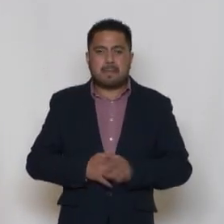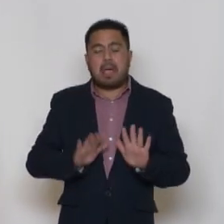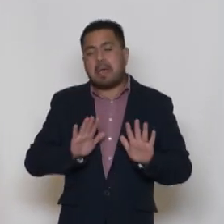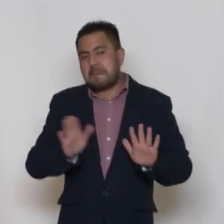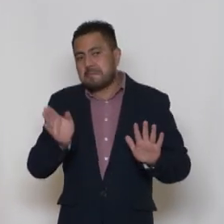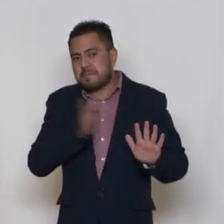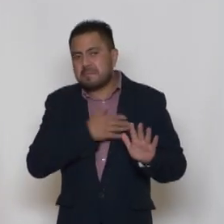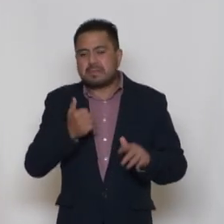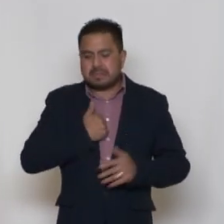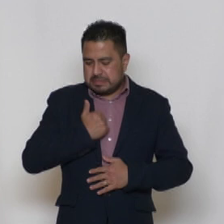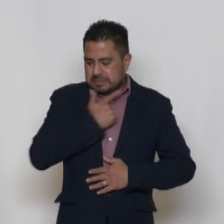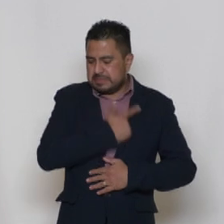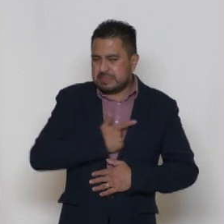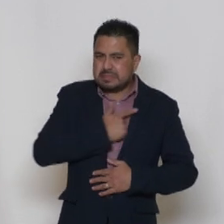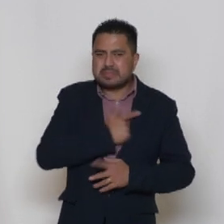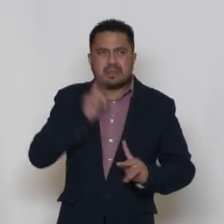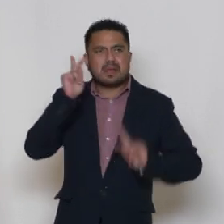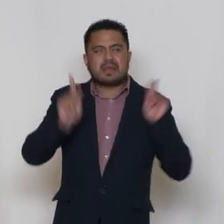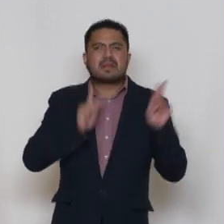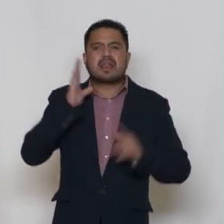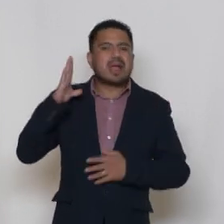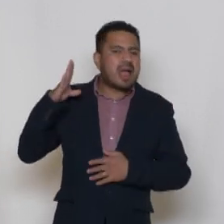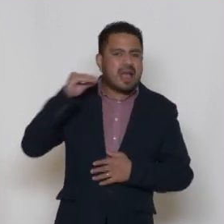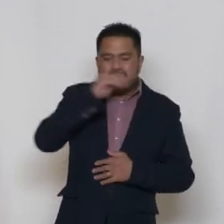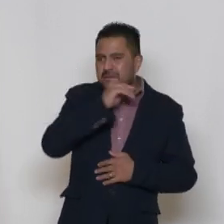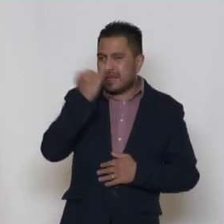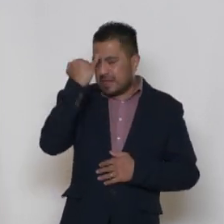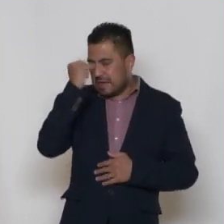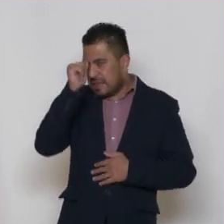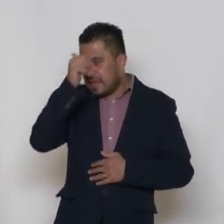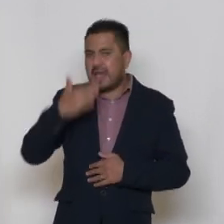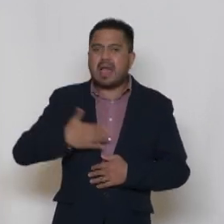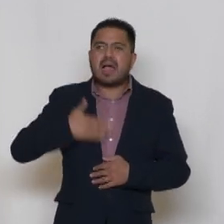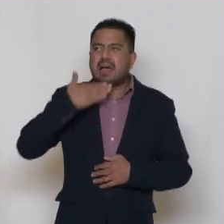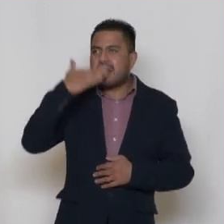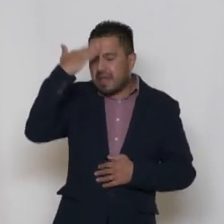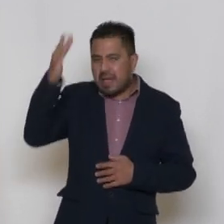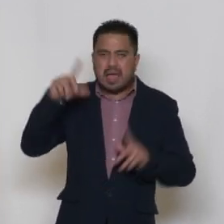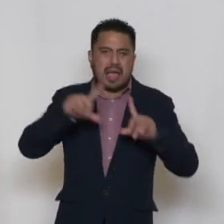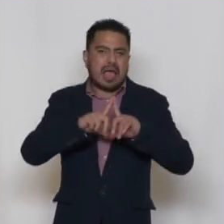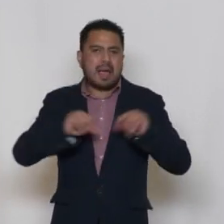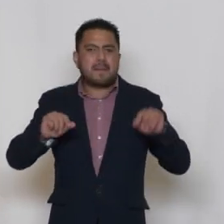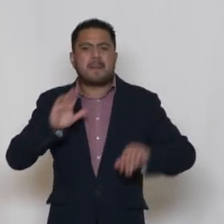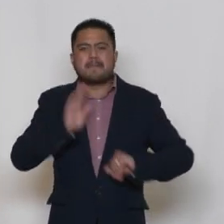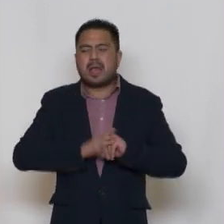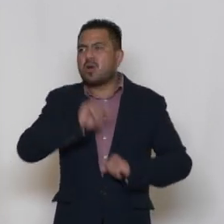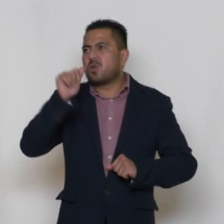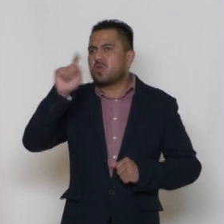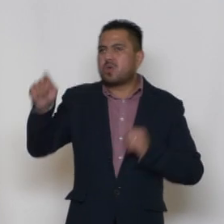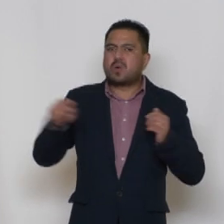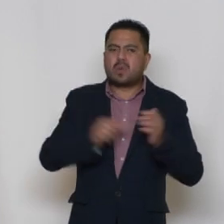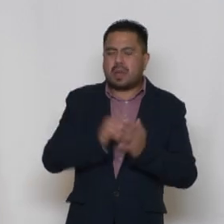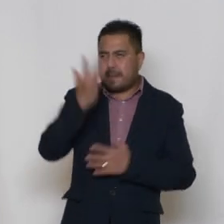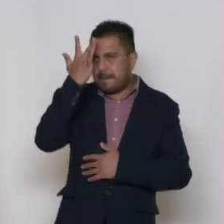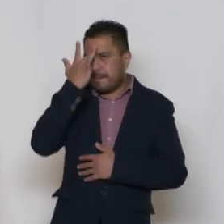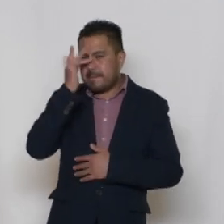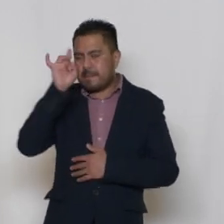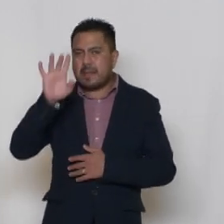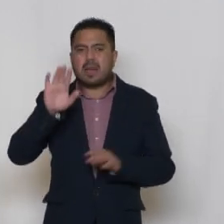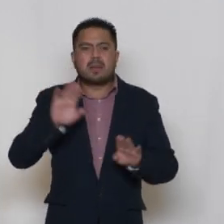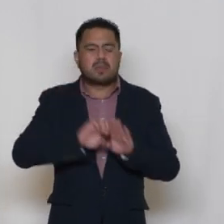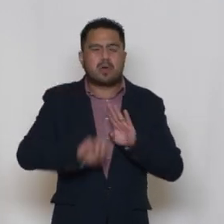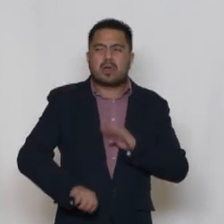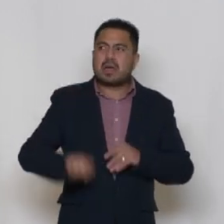Bueno, pues a mí me gustaría mucho visitar África, India, Arabia, Japón y muchos otros lugares mágicos, por ejemplo, en